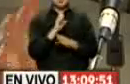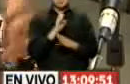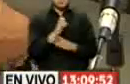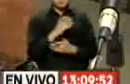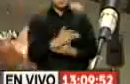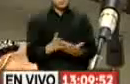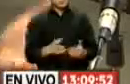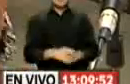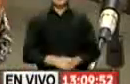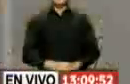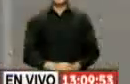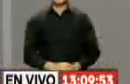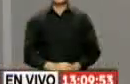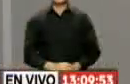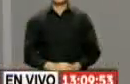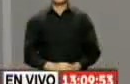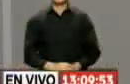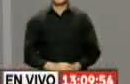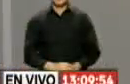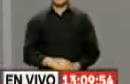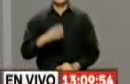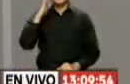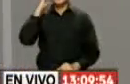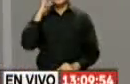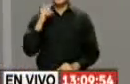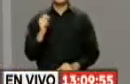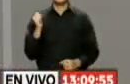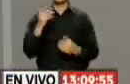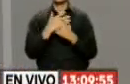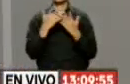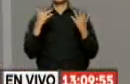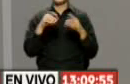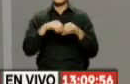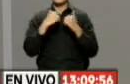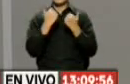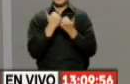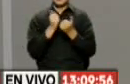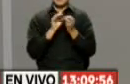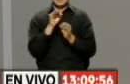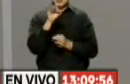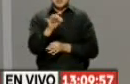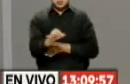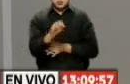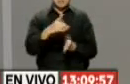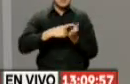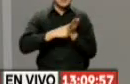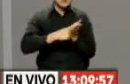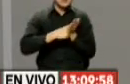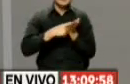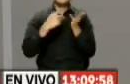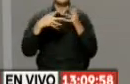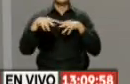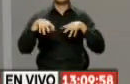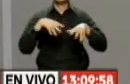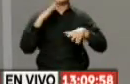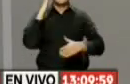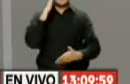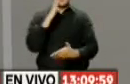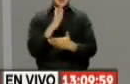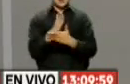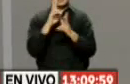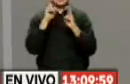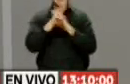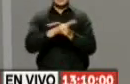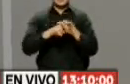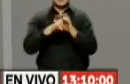nacional. Y en Cuenca se desarrolló una asamblea cantonal con el fin de debatir sobre las acciones que frenen la actividad